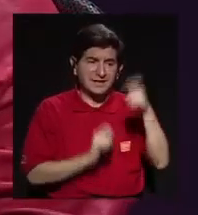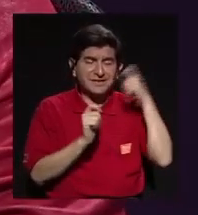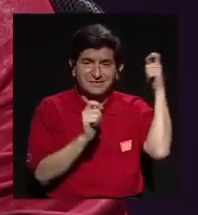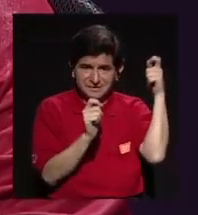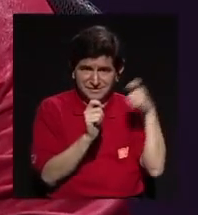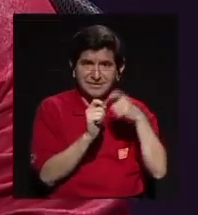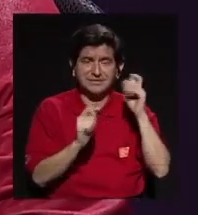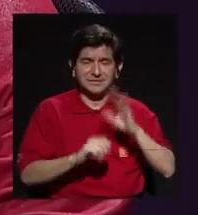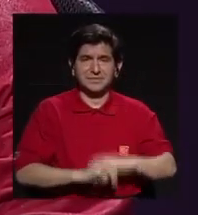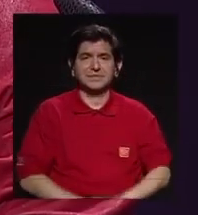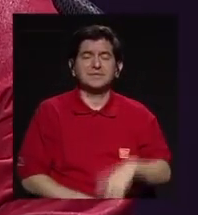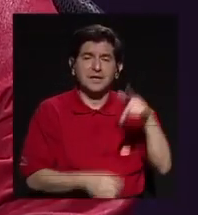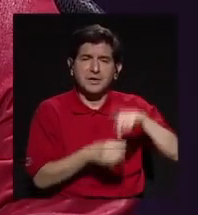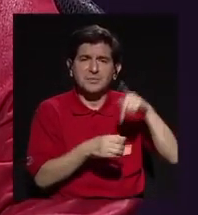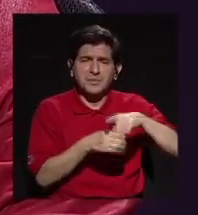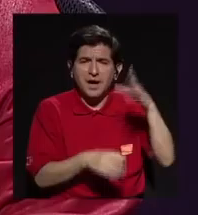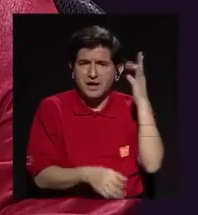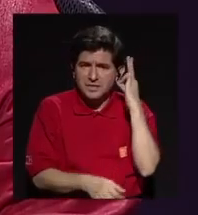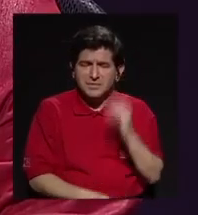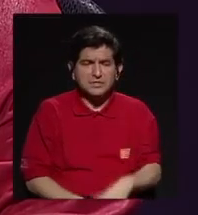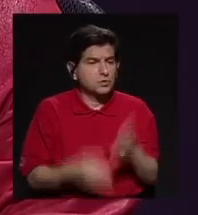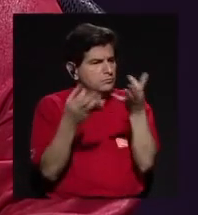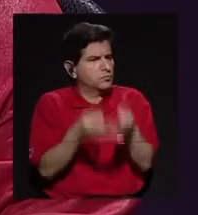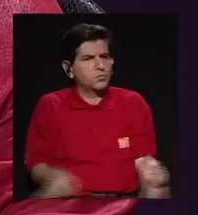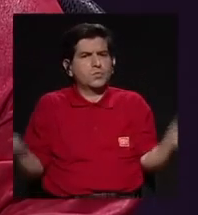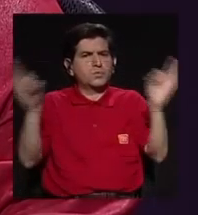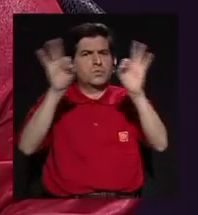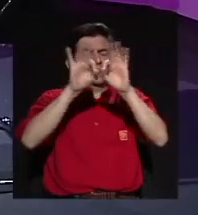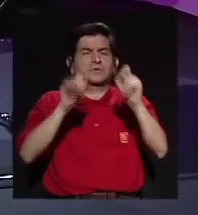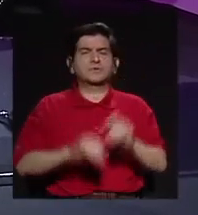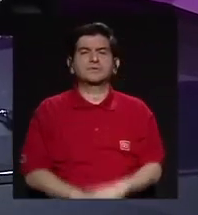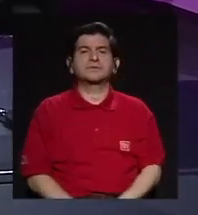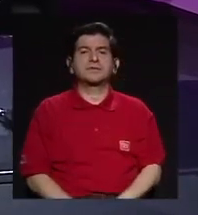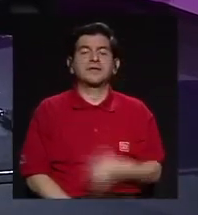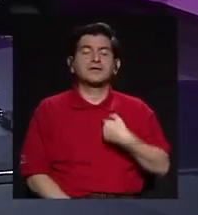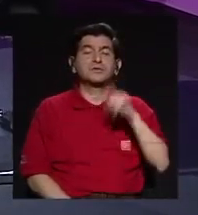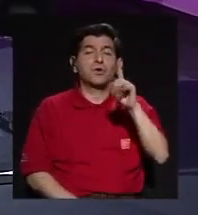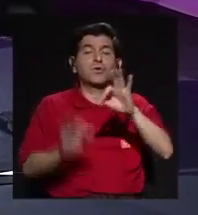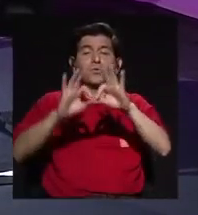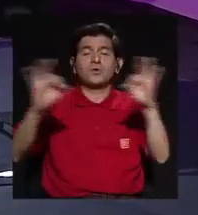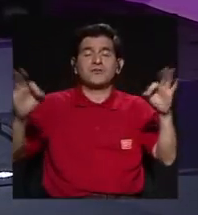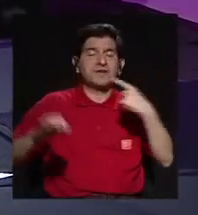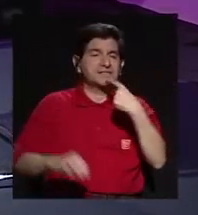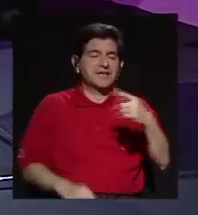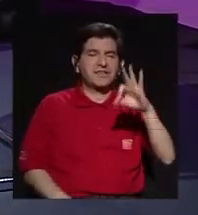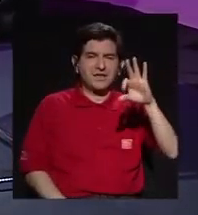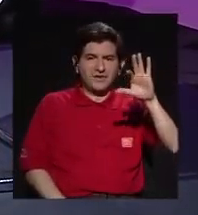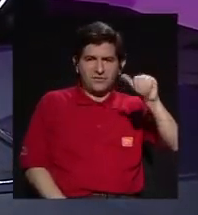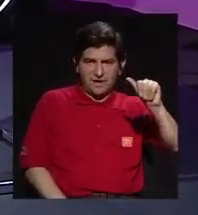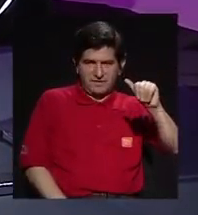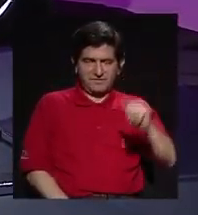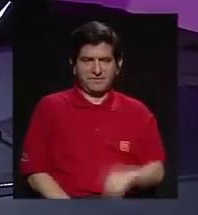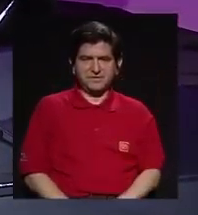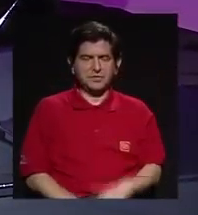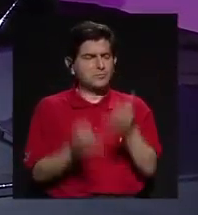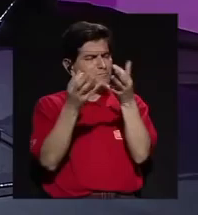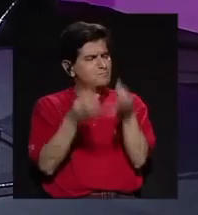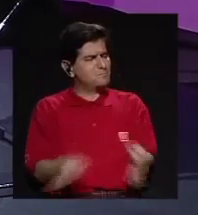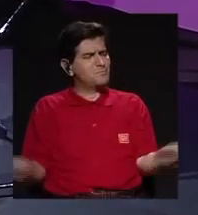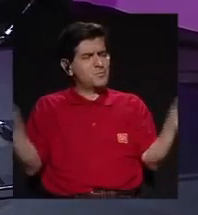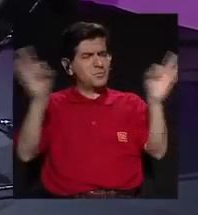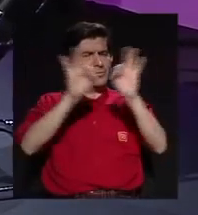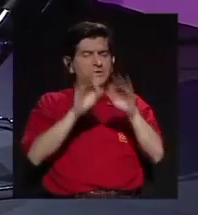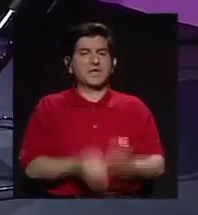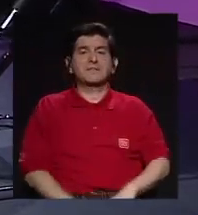estaban reflejando eso, que la participación de las mujeres era decisiva. Yo quiero plantearles una frase que dijo Fabricio que me parece muy importante.